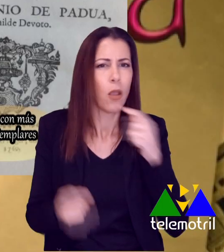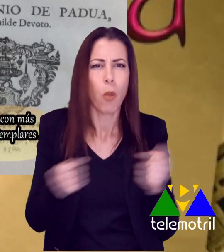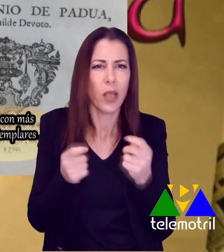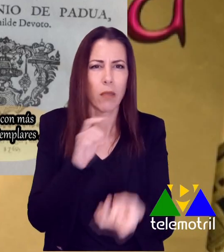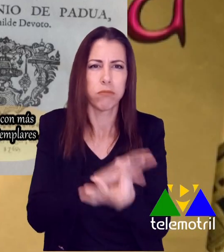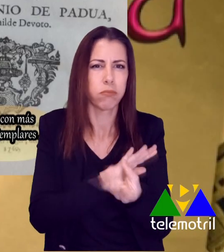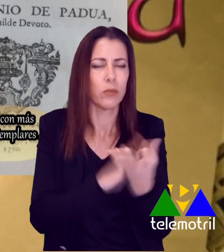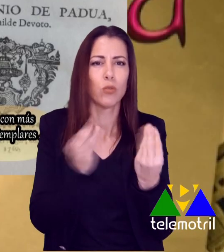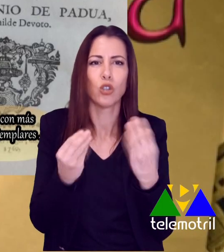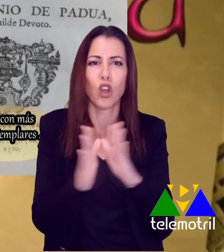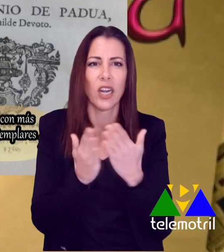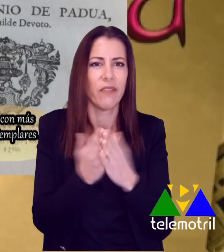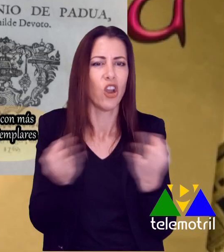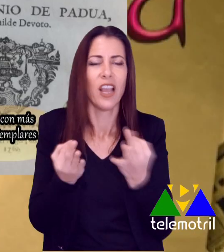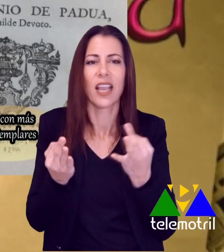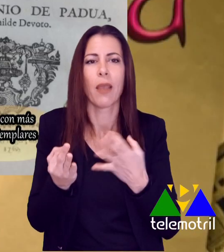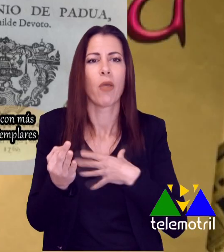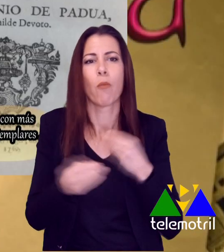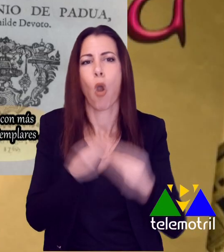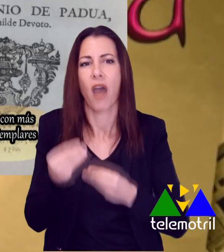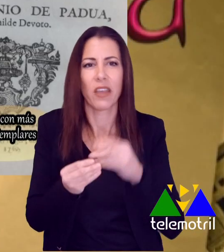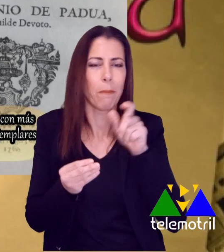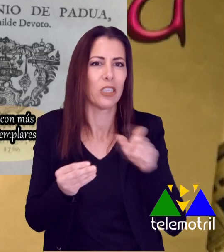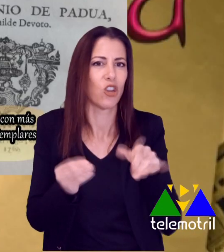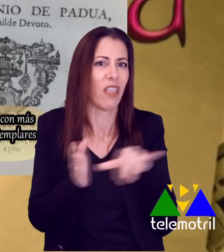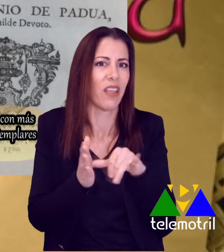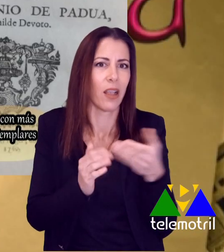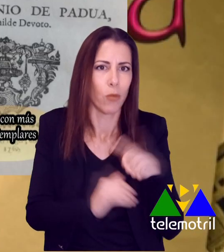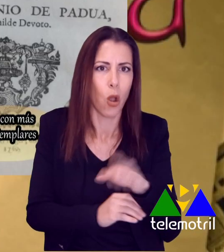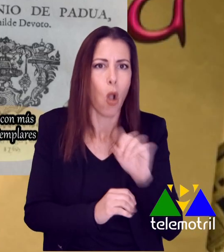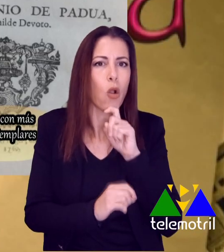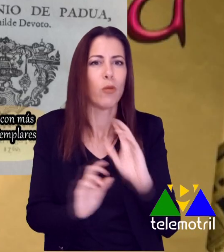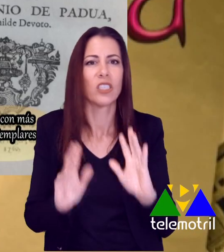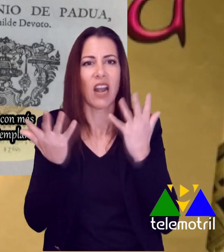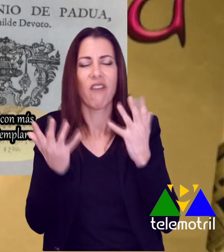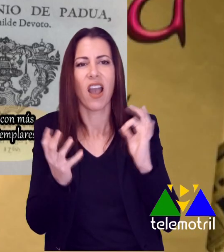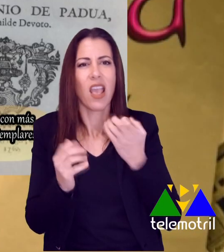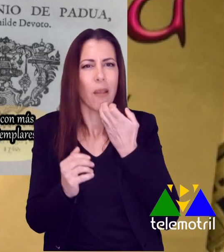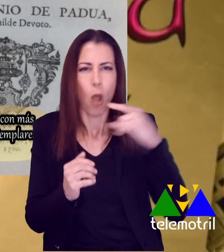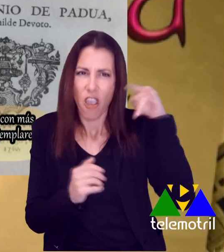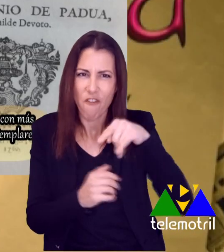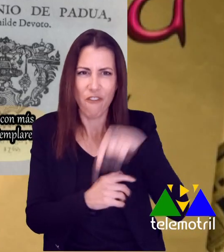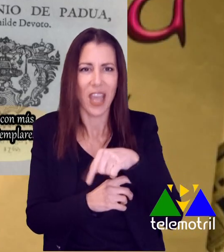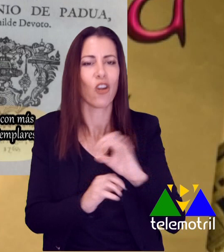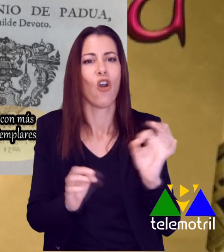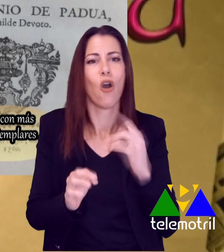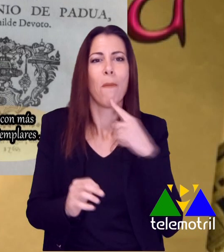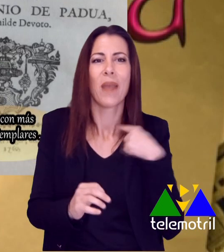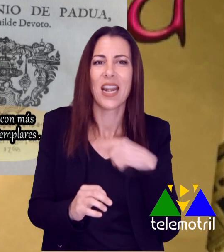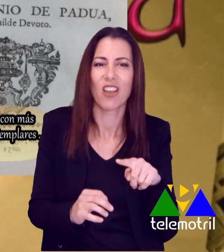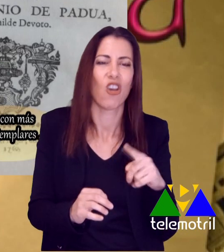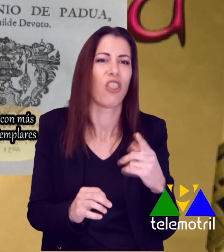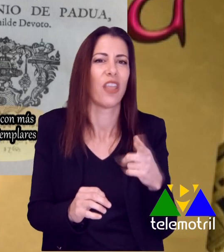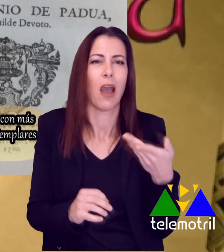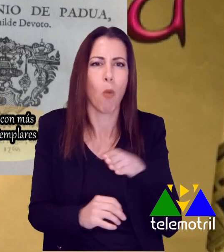muchos libros sobre qué había que hacer con los moribundos, porque va a salvarlos del infierno, de los peligros del demonio en el momento de la muerte y de la